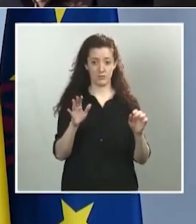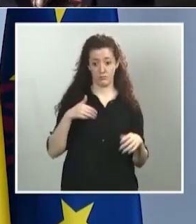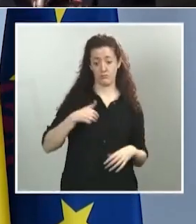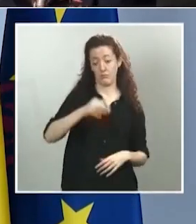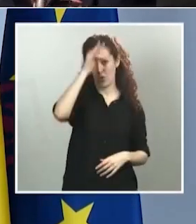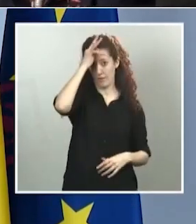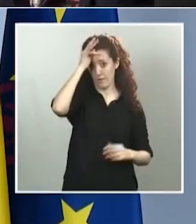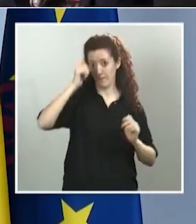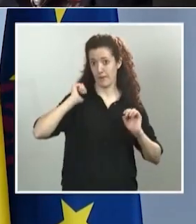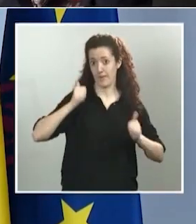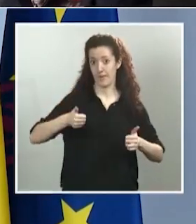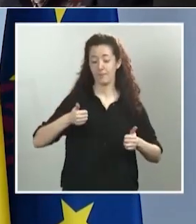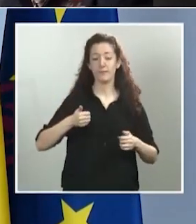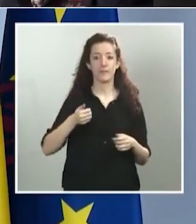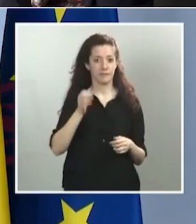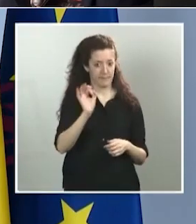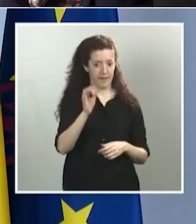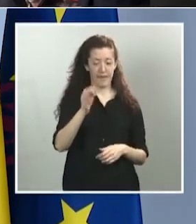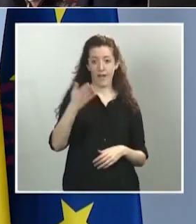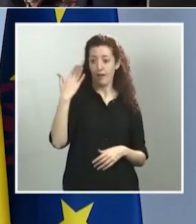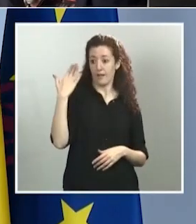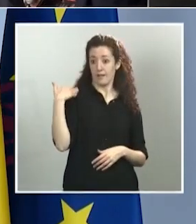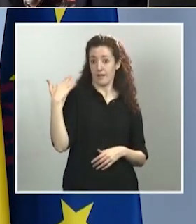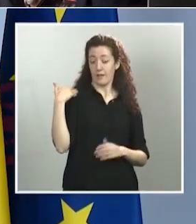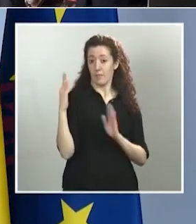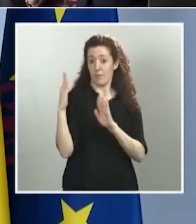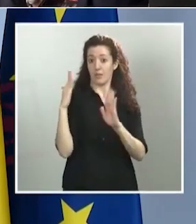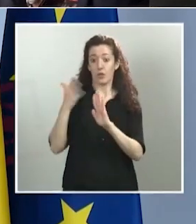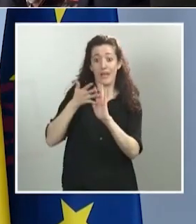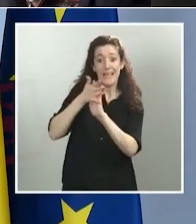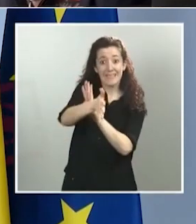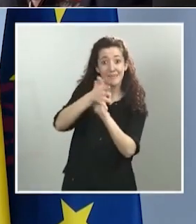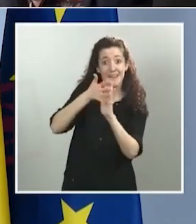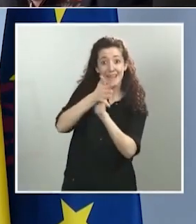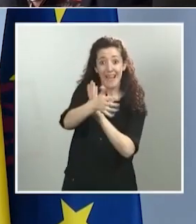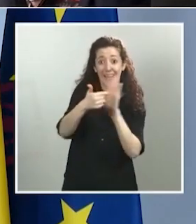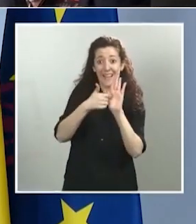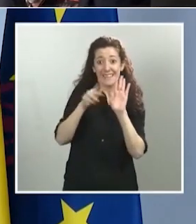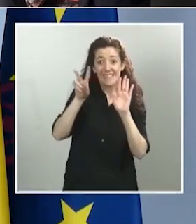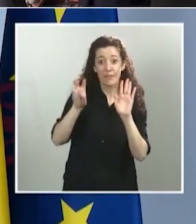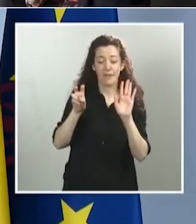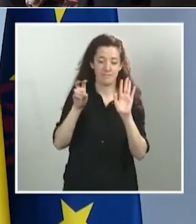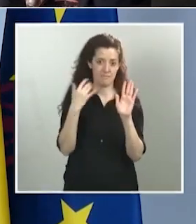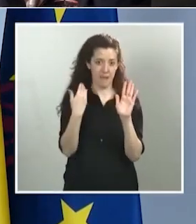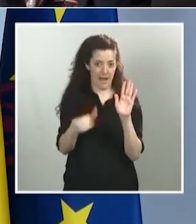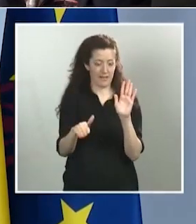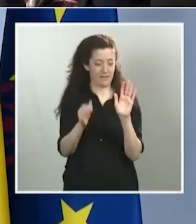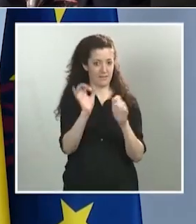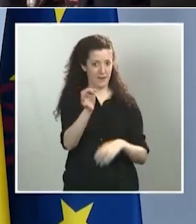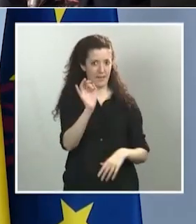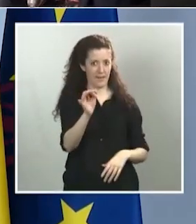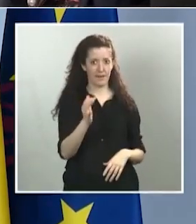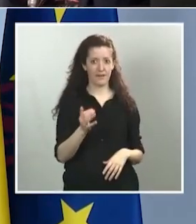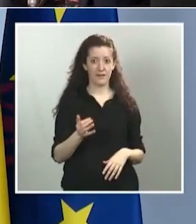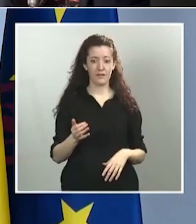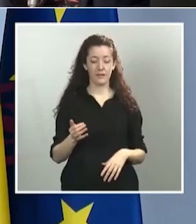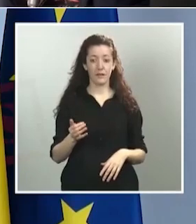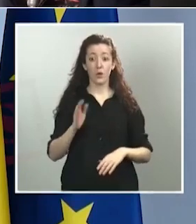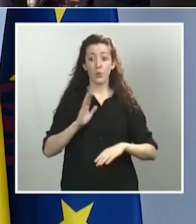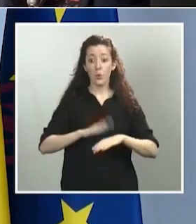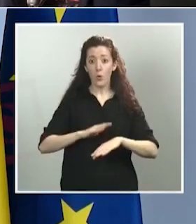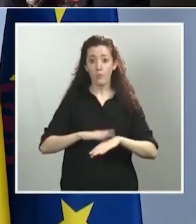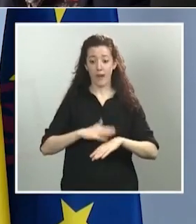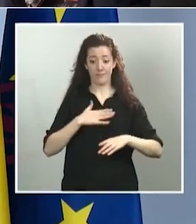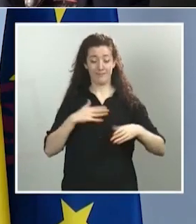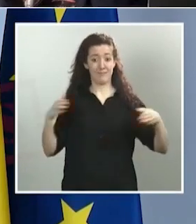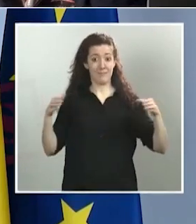digamos comparado con lo que está siendo las pérdida de vidas humanas en españa no tenemos que darnos cuenta que aquí hay 350 millones de habitantes